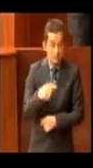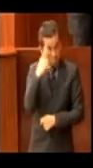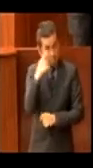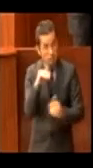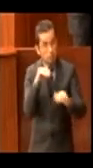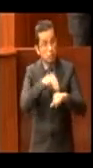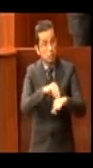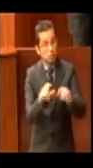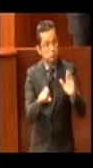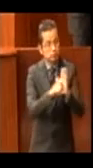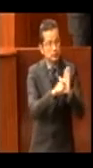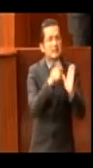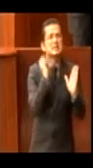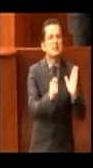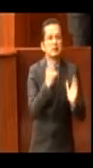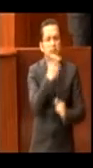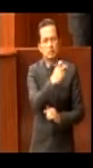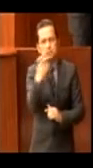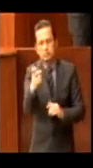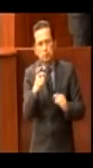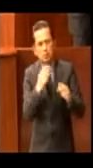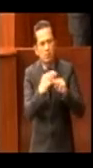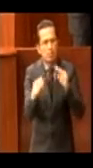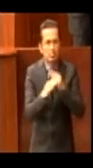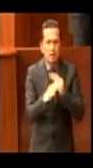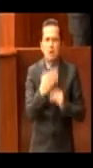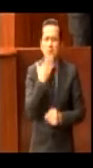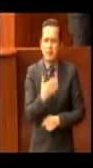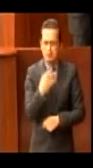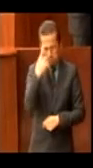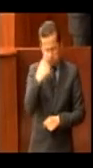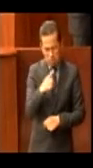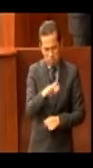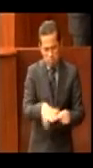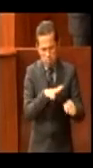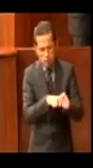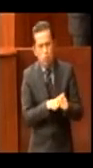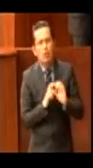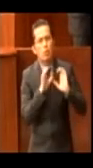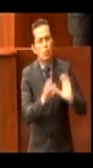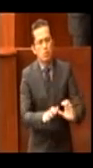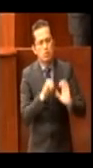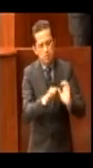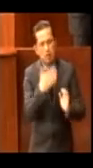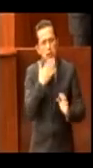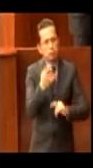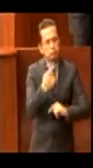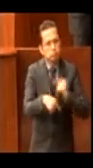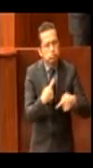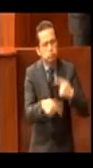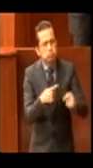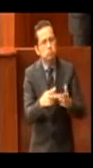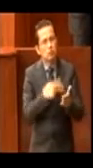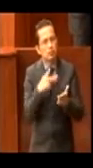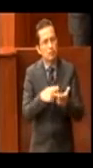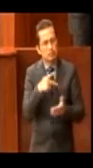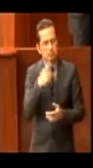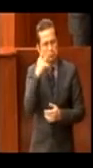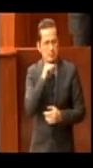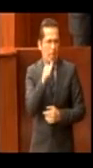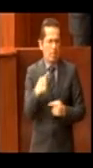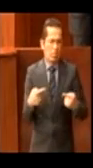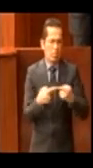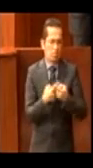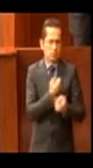biodegradables que no contengan sustancias tóxicas o nocivas para la salud o el medio ambiente por tanto se considera